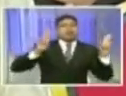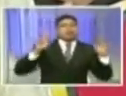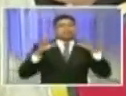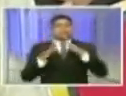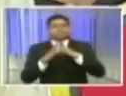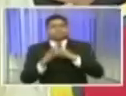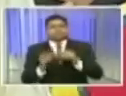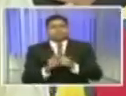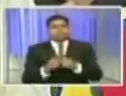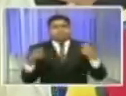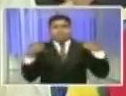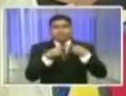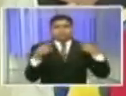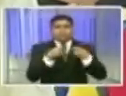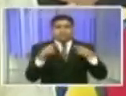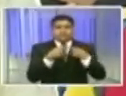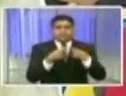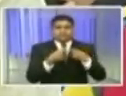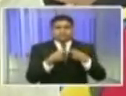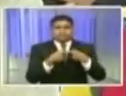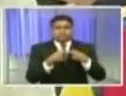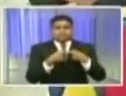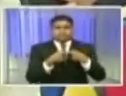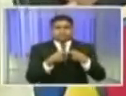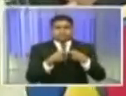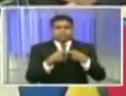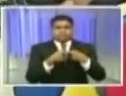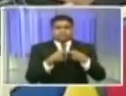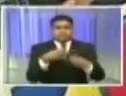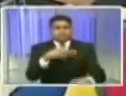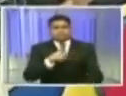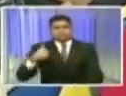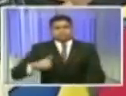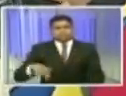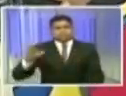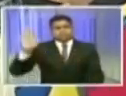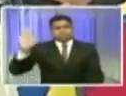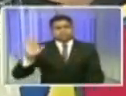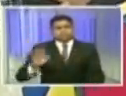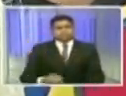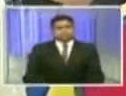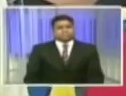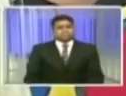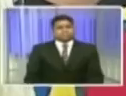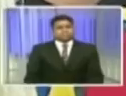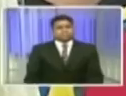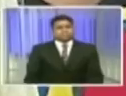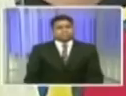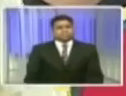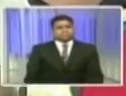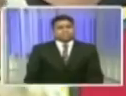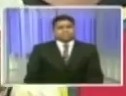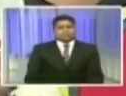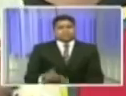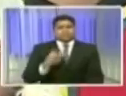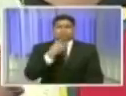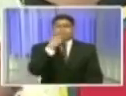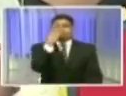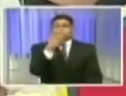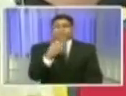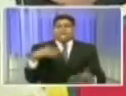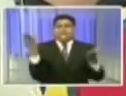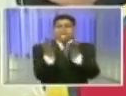Vietnam, la guerra imperialista. Había una consigna que decía,